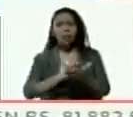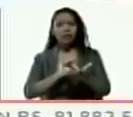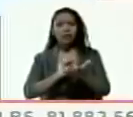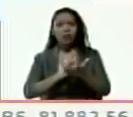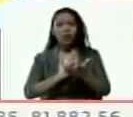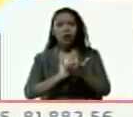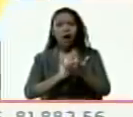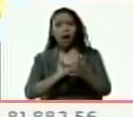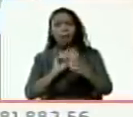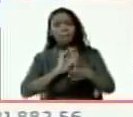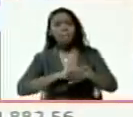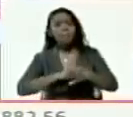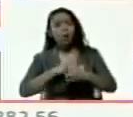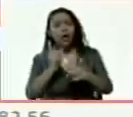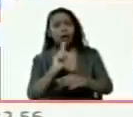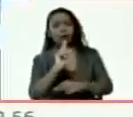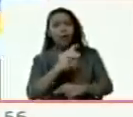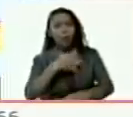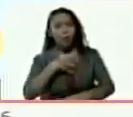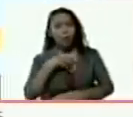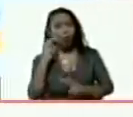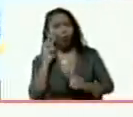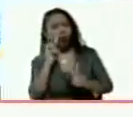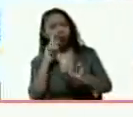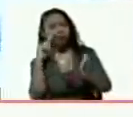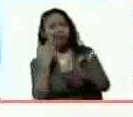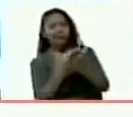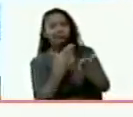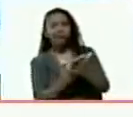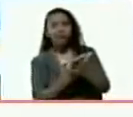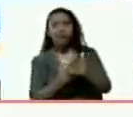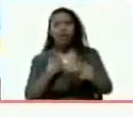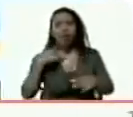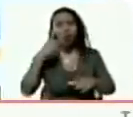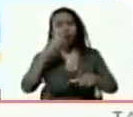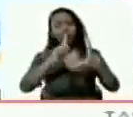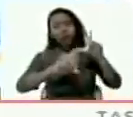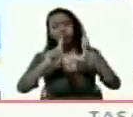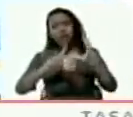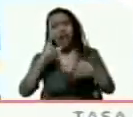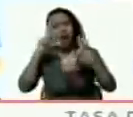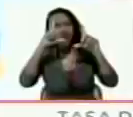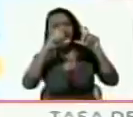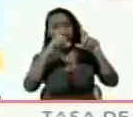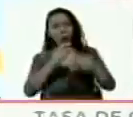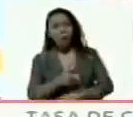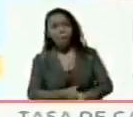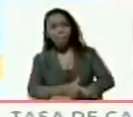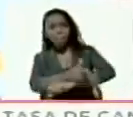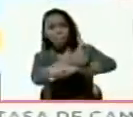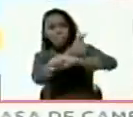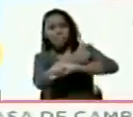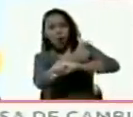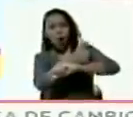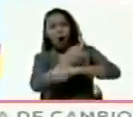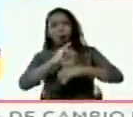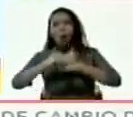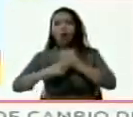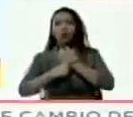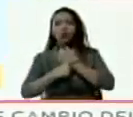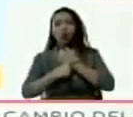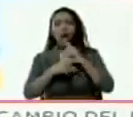meeting, por lo que no pudo verificar la cuenta de los legisladores. La foto del pistolero que apuntaba a Guaidó